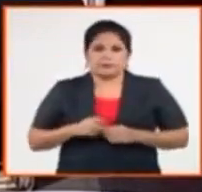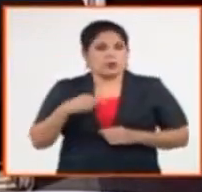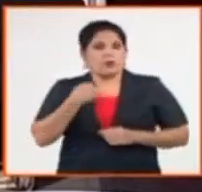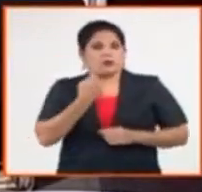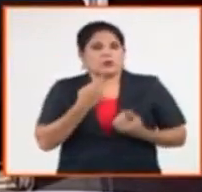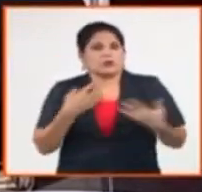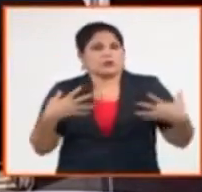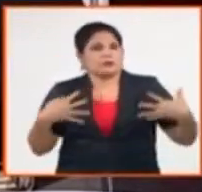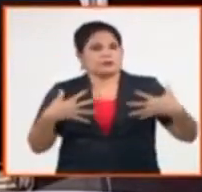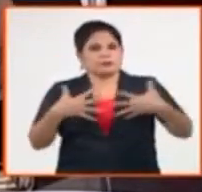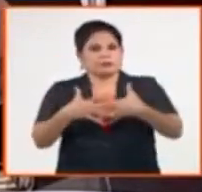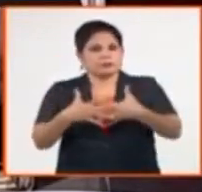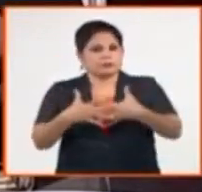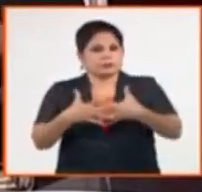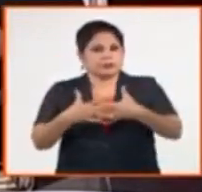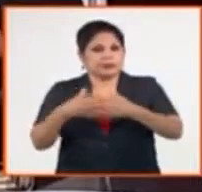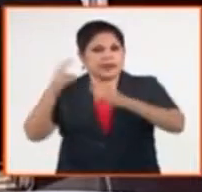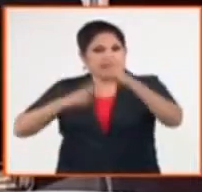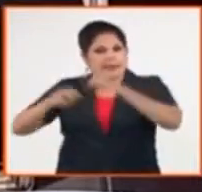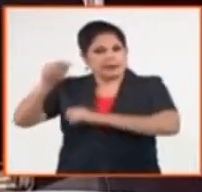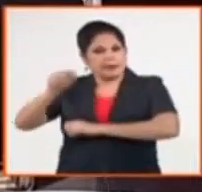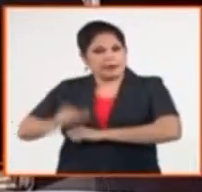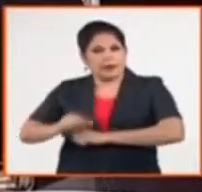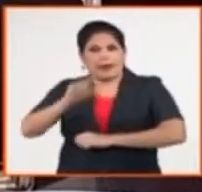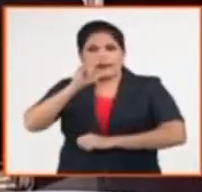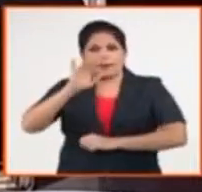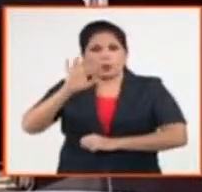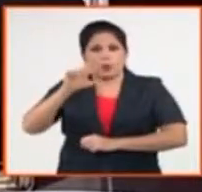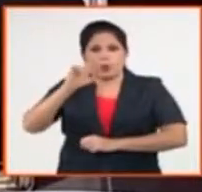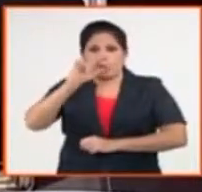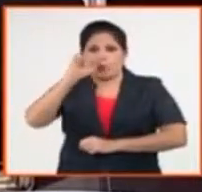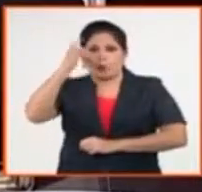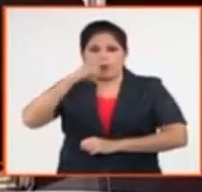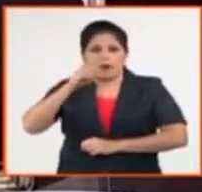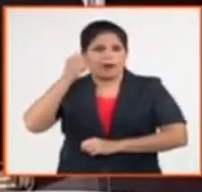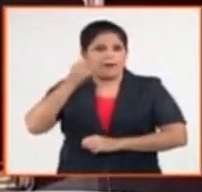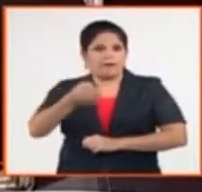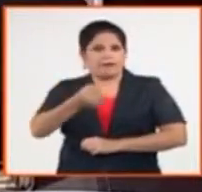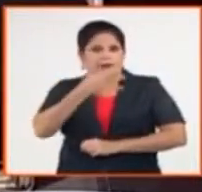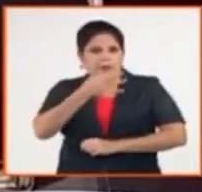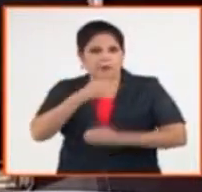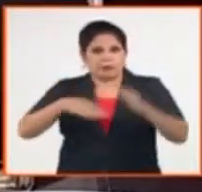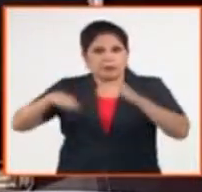mucho a Biocuba Pharma, pero también al Ministerio de Salud Pública.